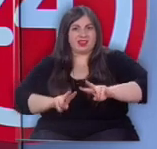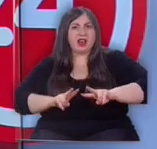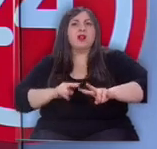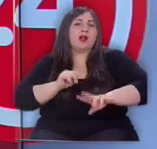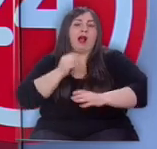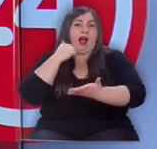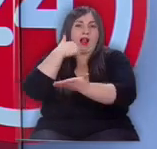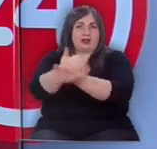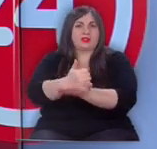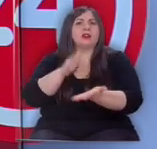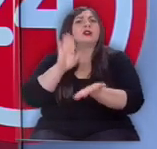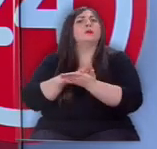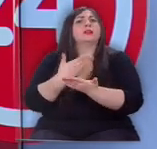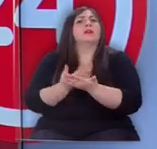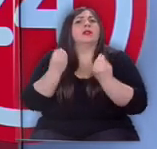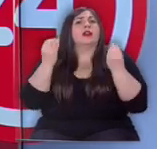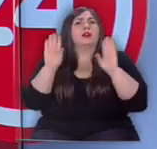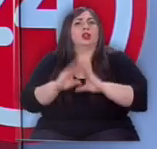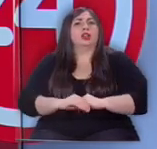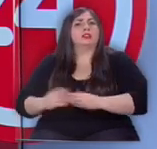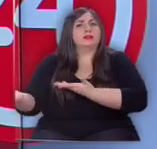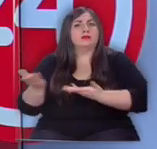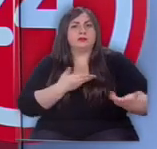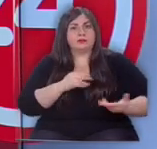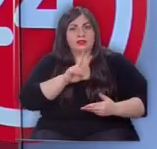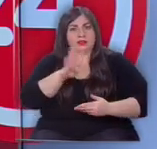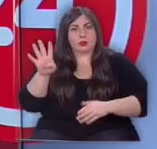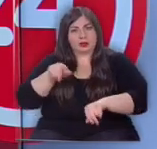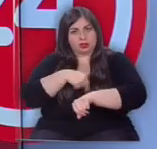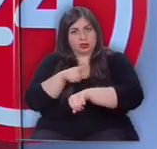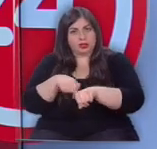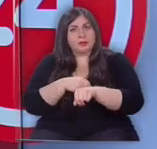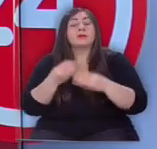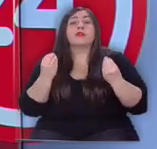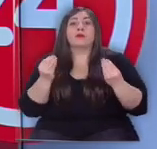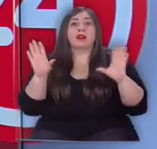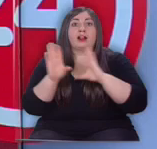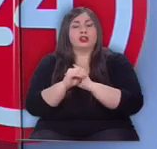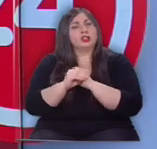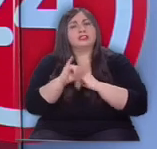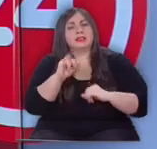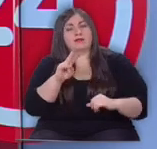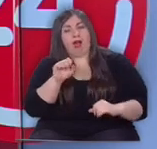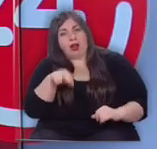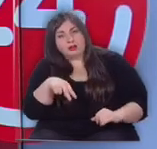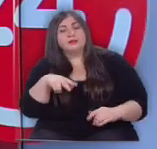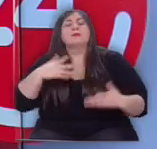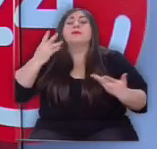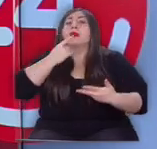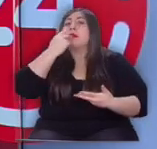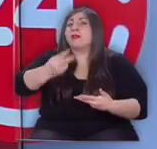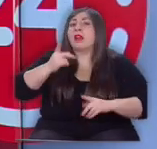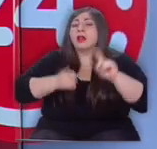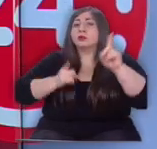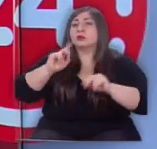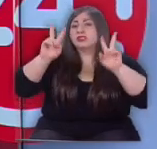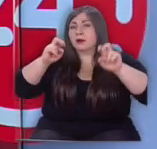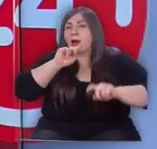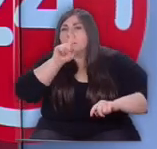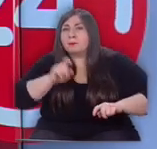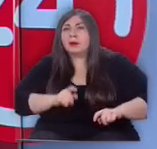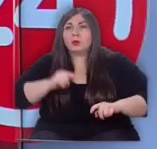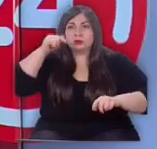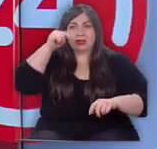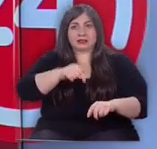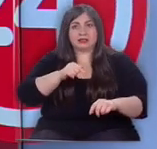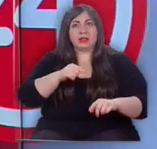alcaldes. Sergio, ¿cómo está? Buenas noches, bienvenido a 24 horas. Buenas noches, Iván. Vamos a revisar algunos de los temas y preguntas que están presentes